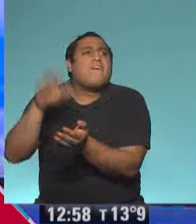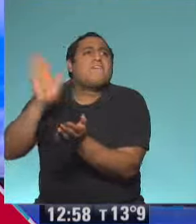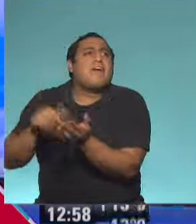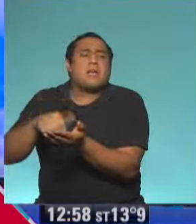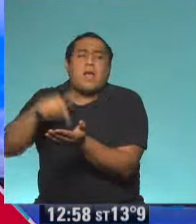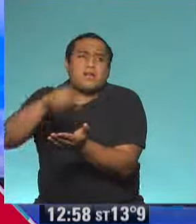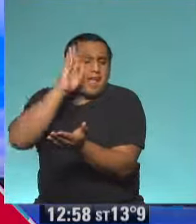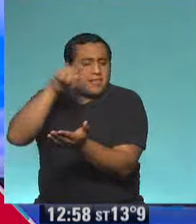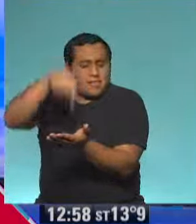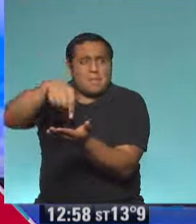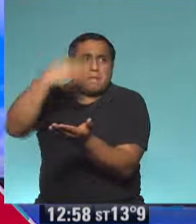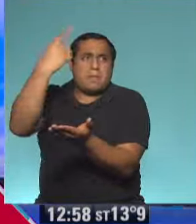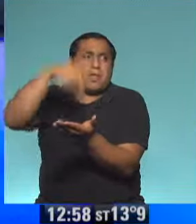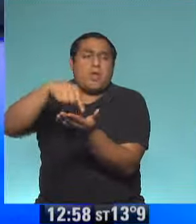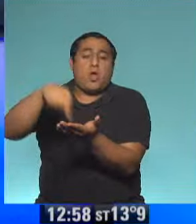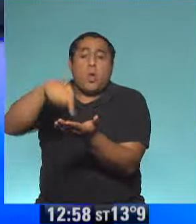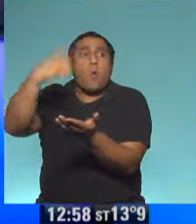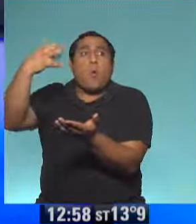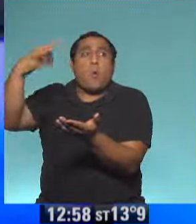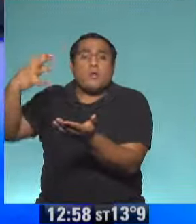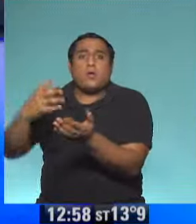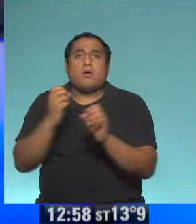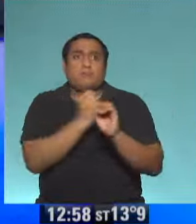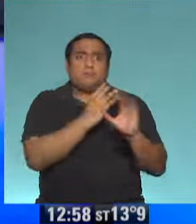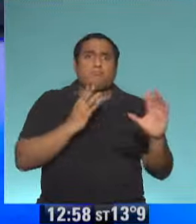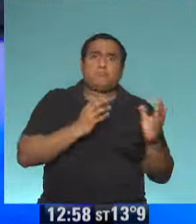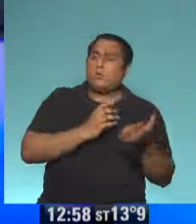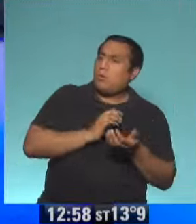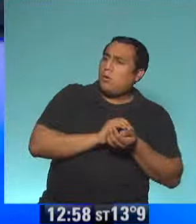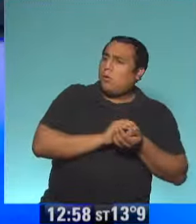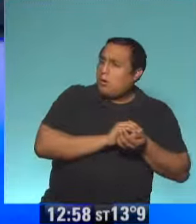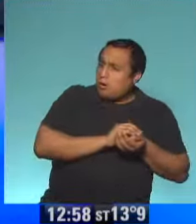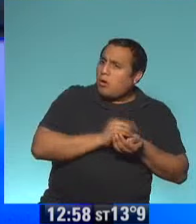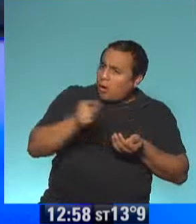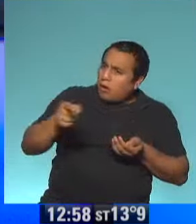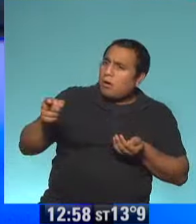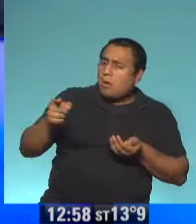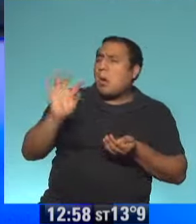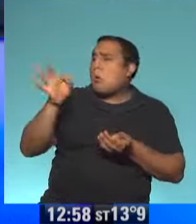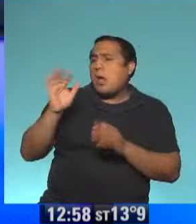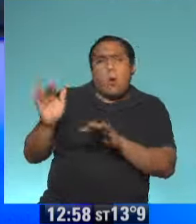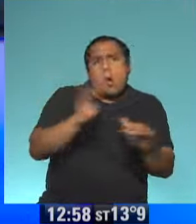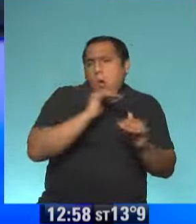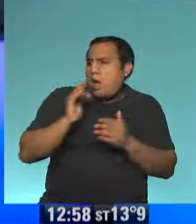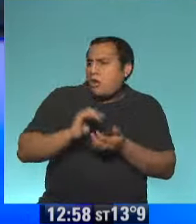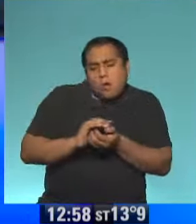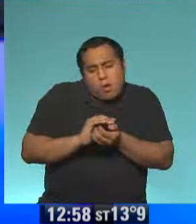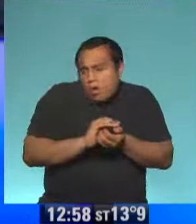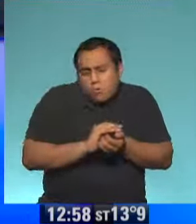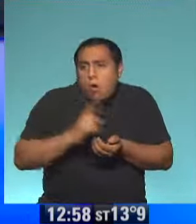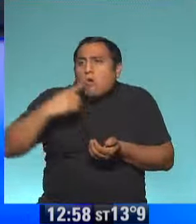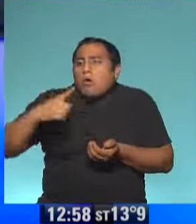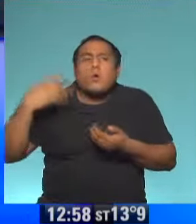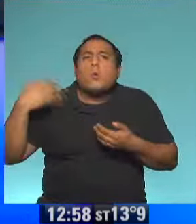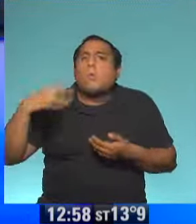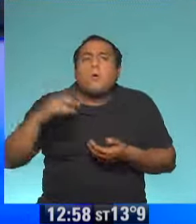Su ejemplar, dijo, era único en el mundo. Los de la fila le contestaron que una mosca es una mosca en cualquier caso y que no importaba nada el color, así